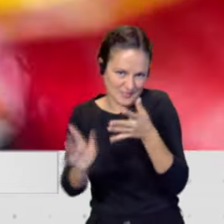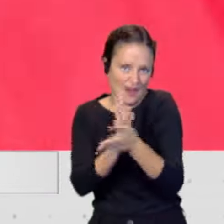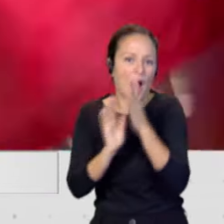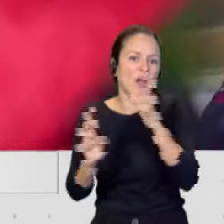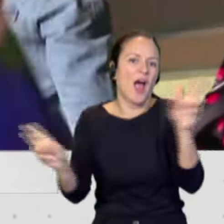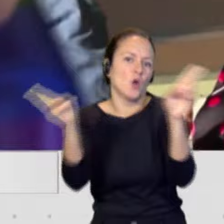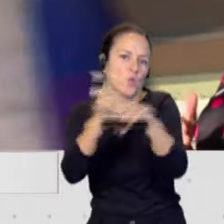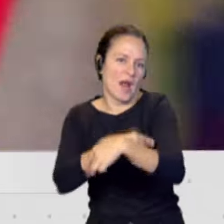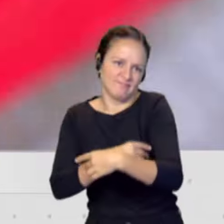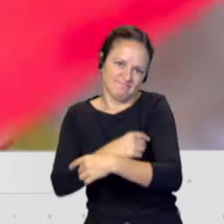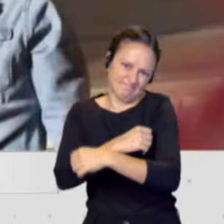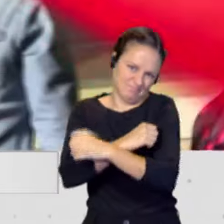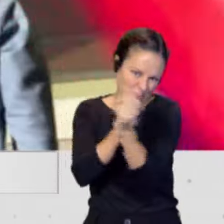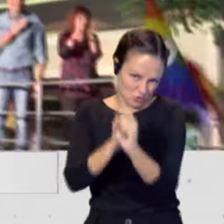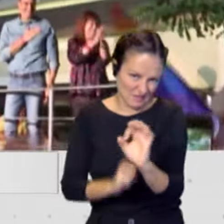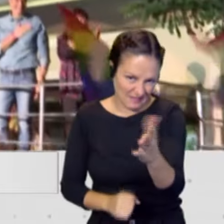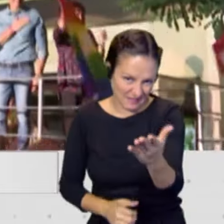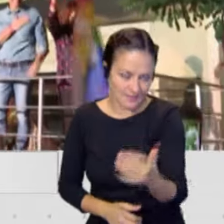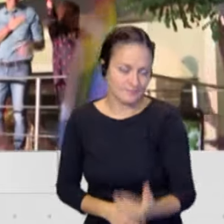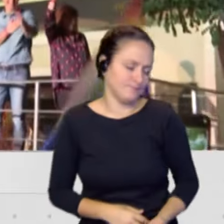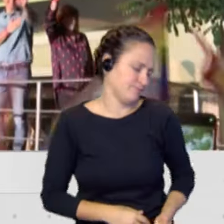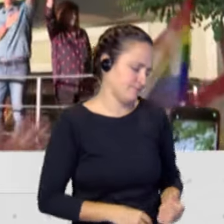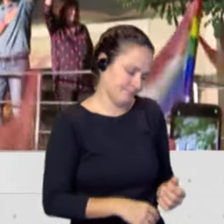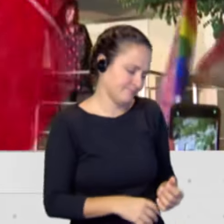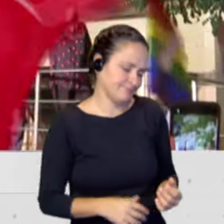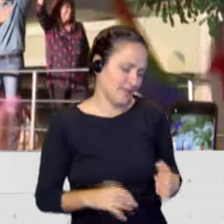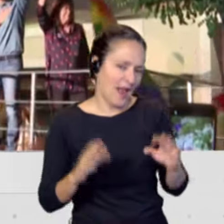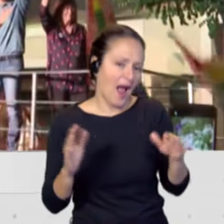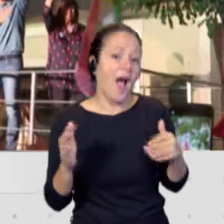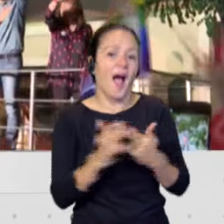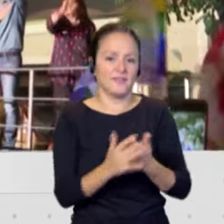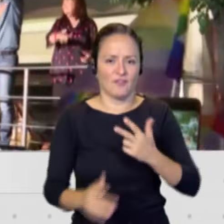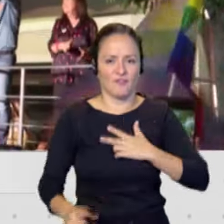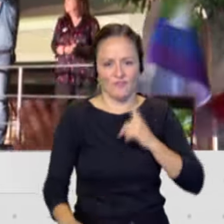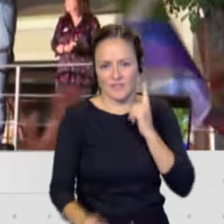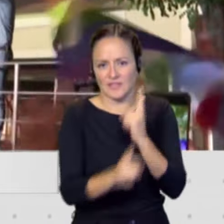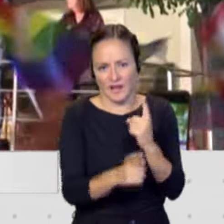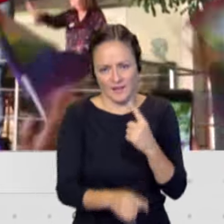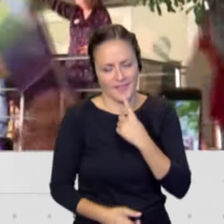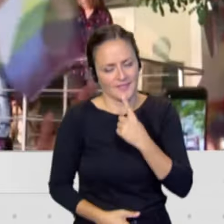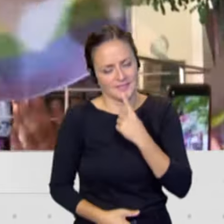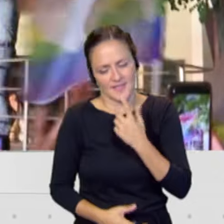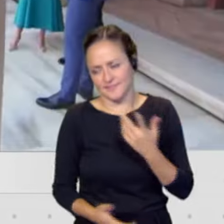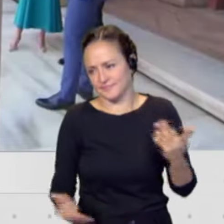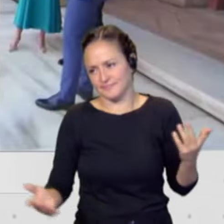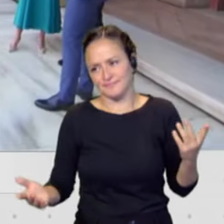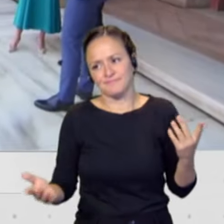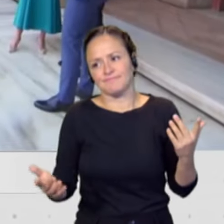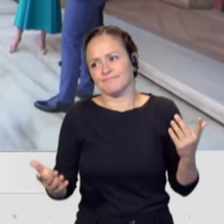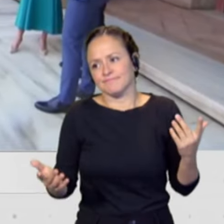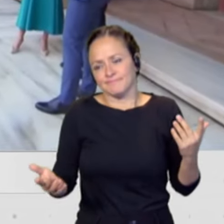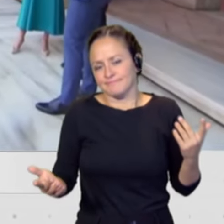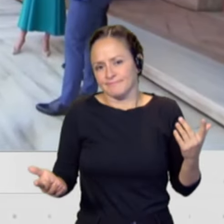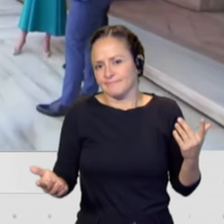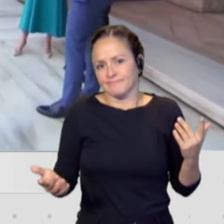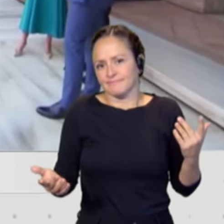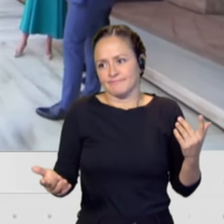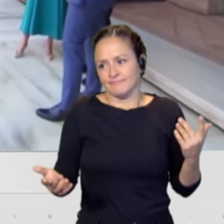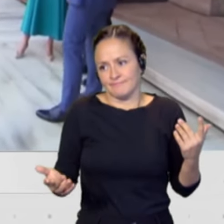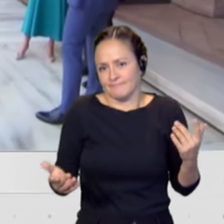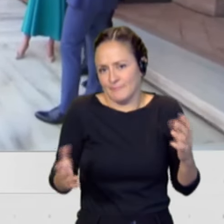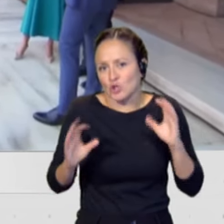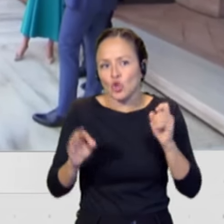prospera el recurso No no De hecho la propia fiscalía ha manifestado Que bueno que es simplemente para dejar Claro que efectivamente está en